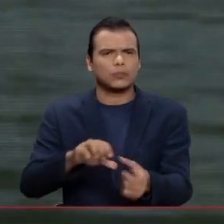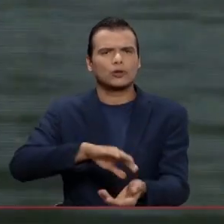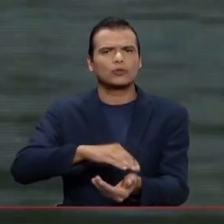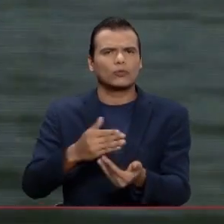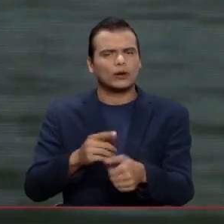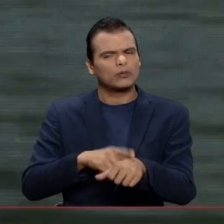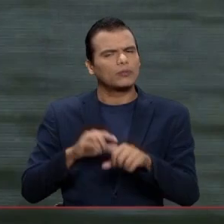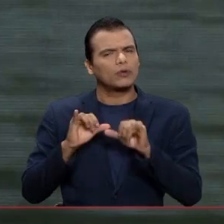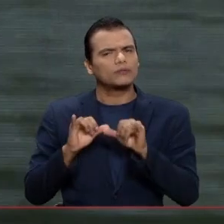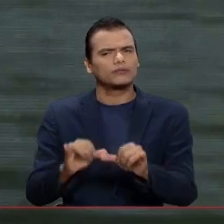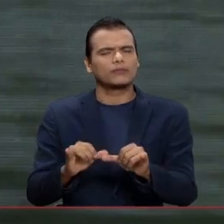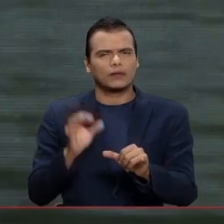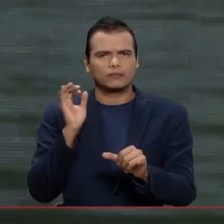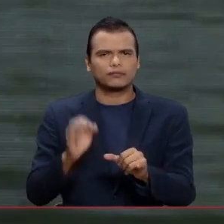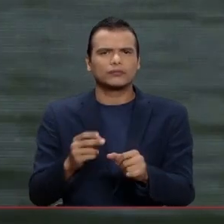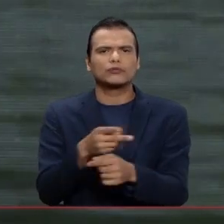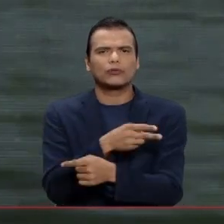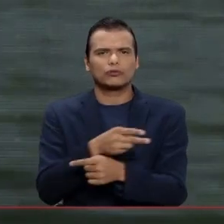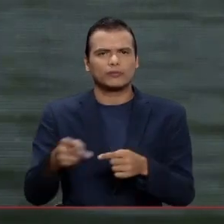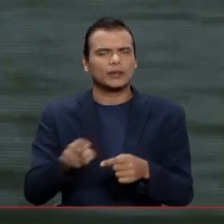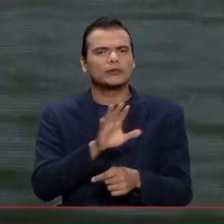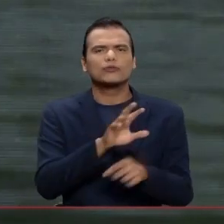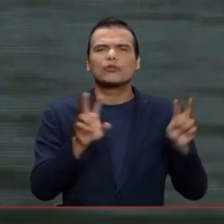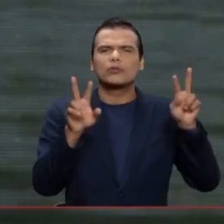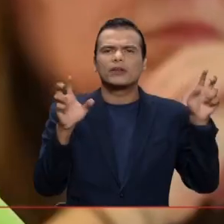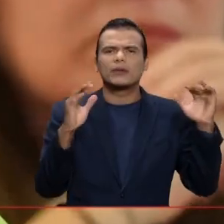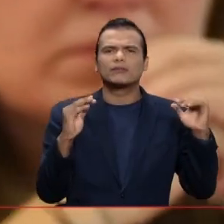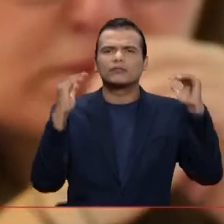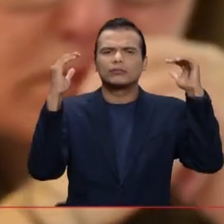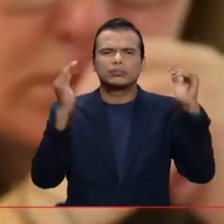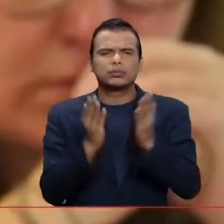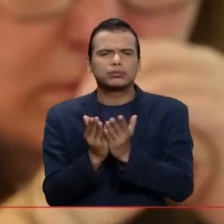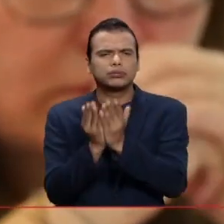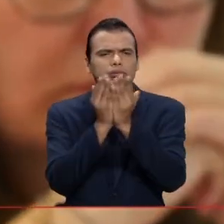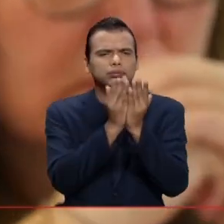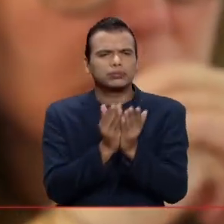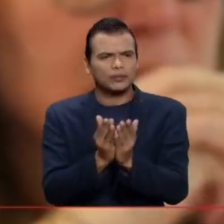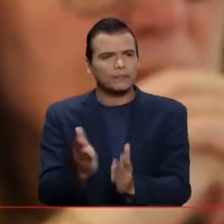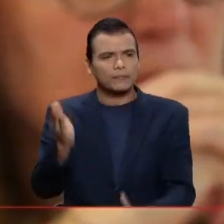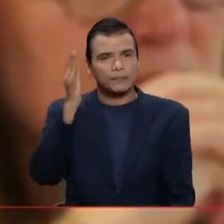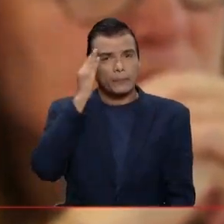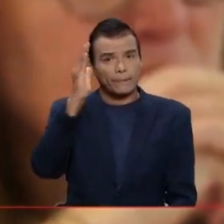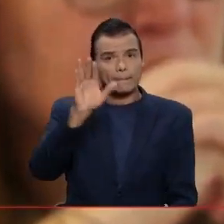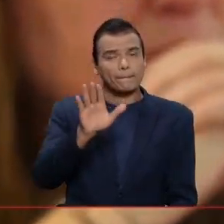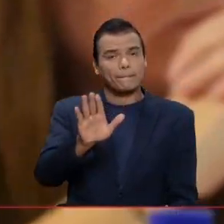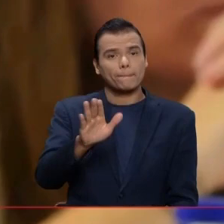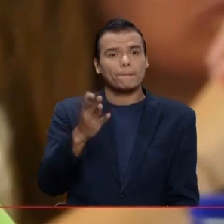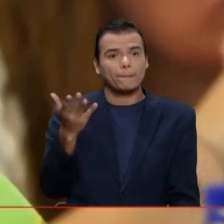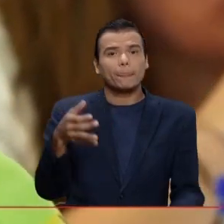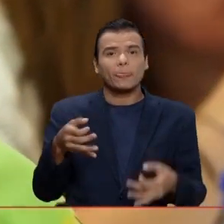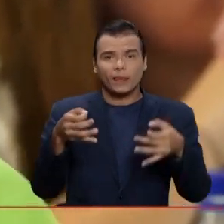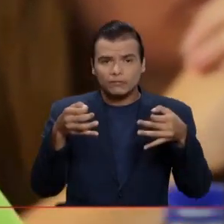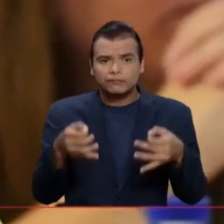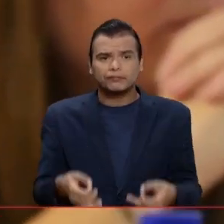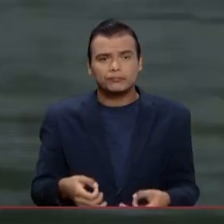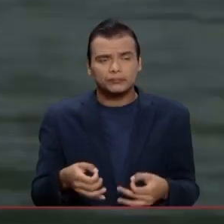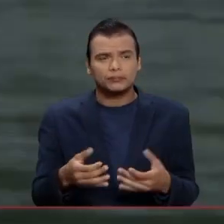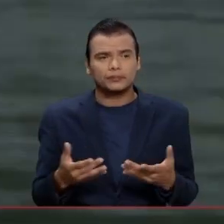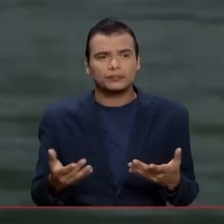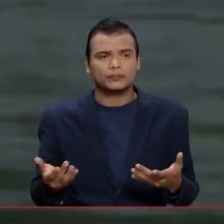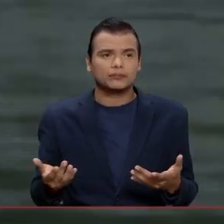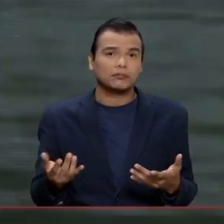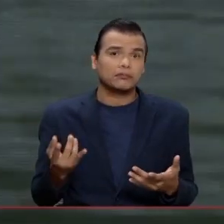El tema de la educación superior. Se habla de una seccional, de